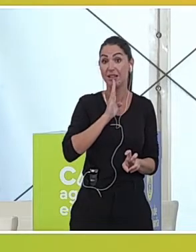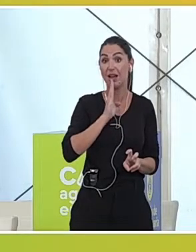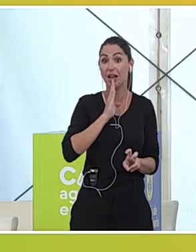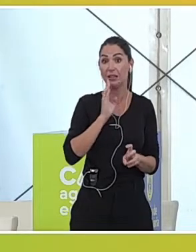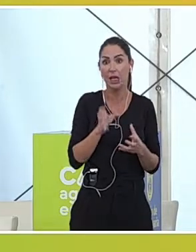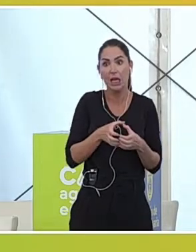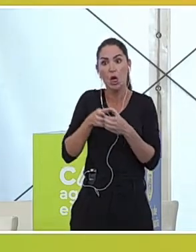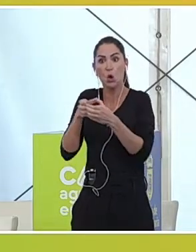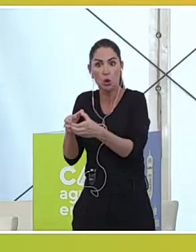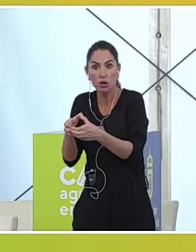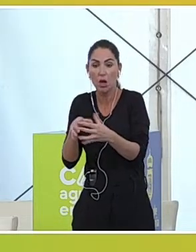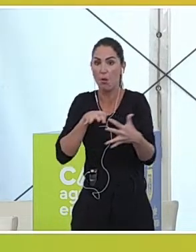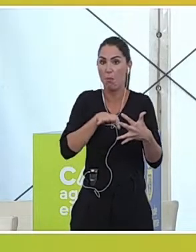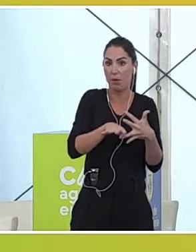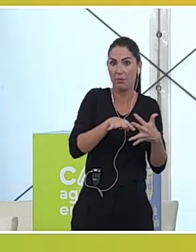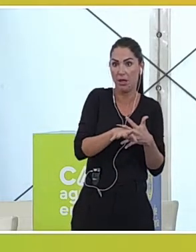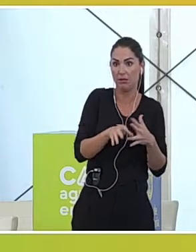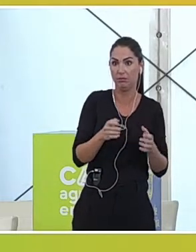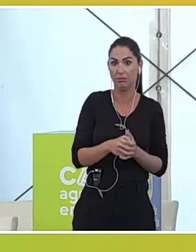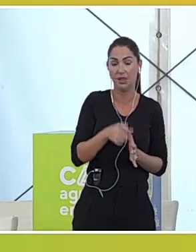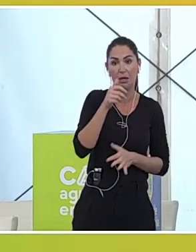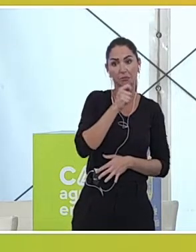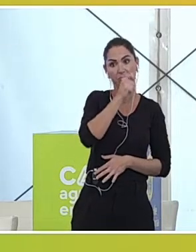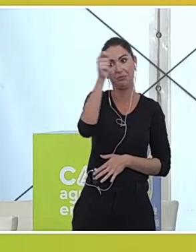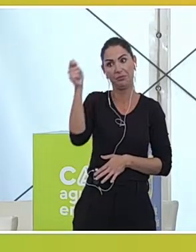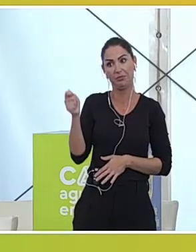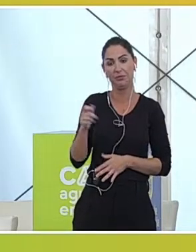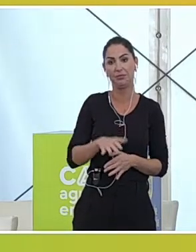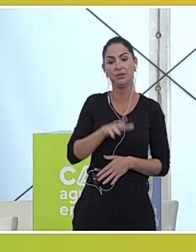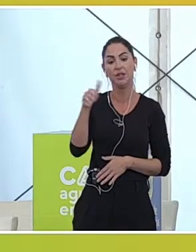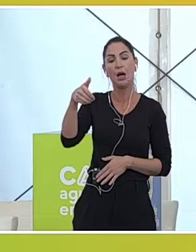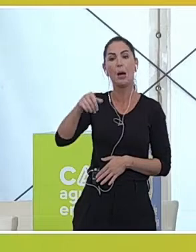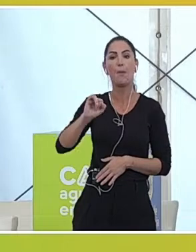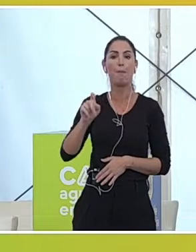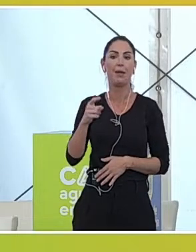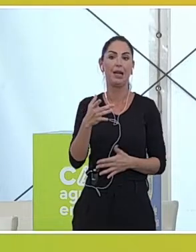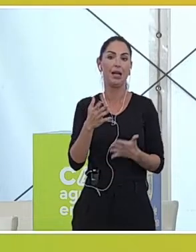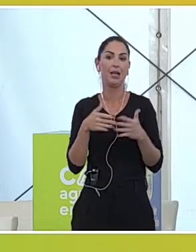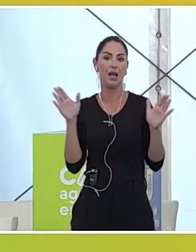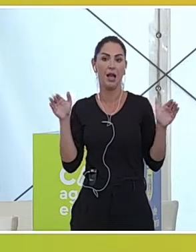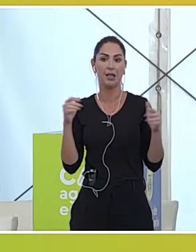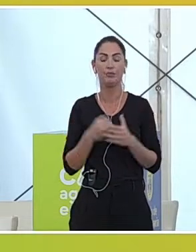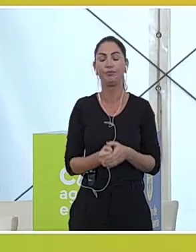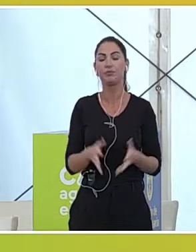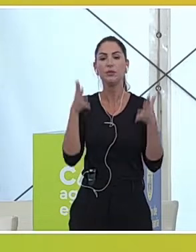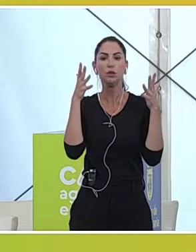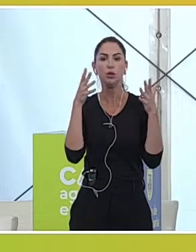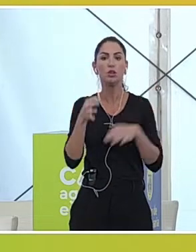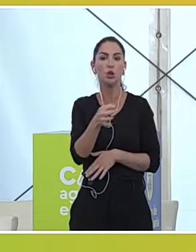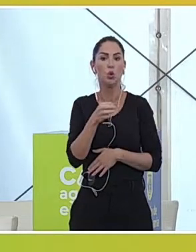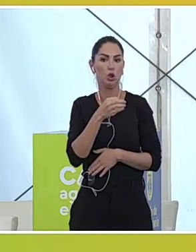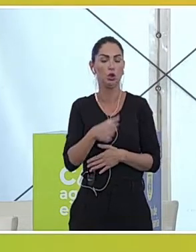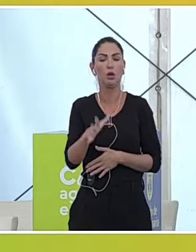un concentrado. Le paso la palabra a Miguel Ángel. Vale. El Consejo Insular de Aguas, que participa en este